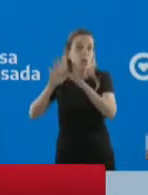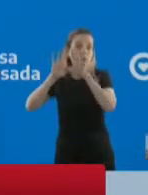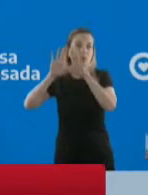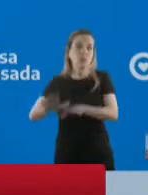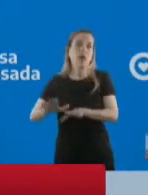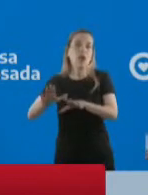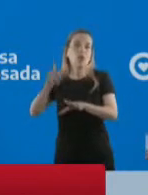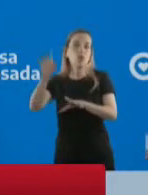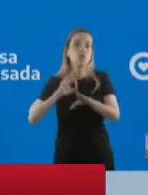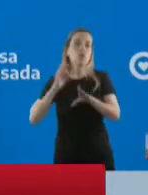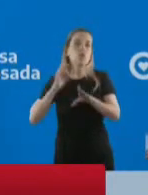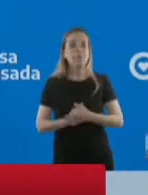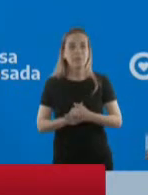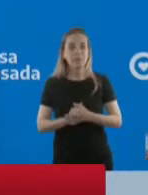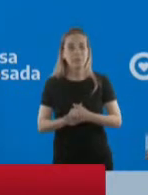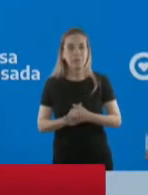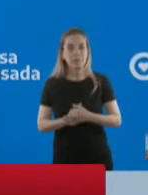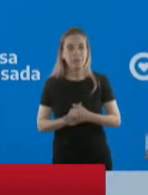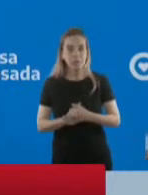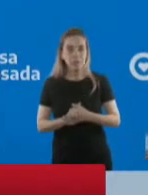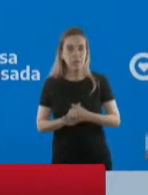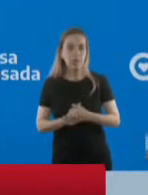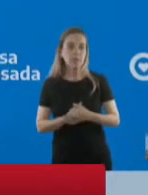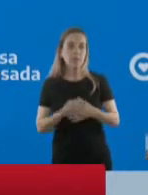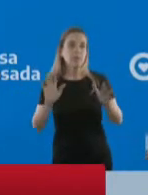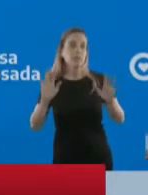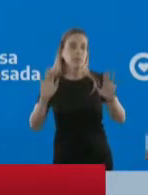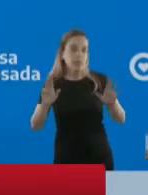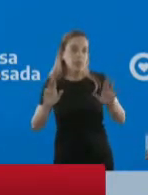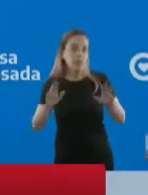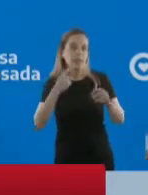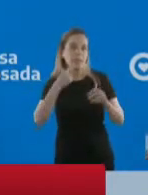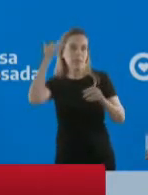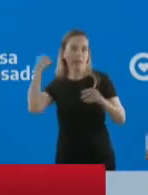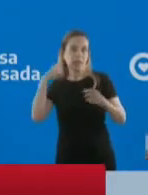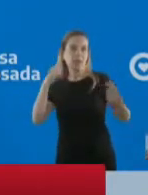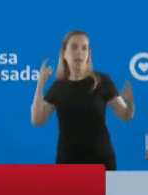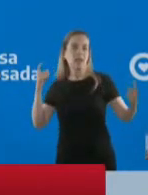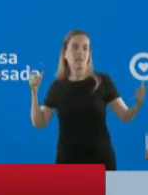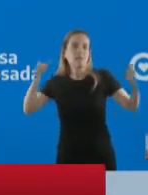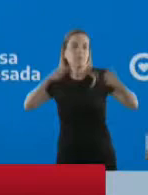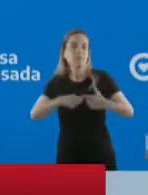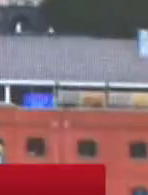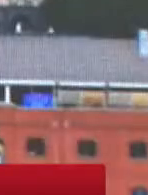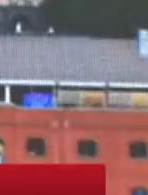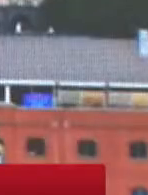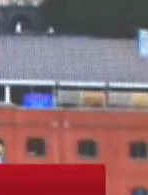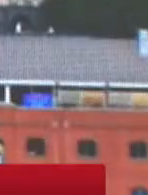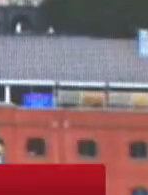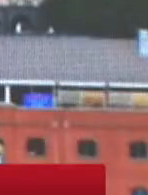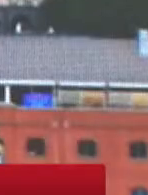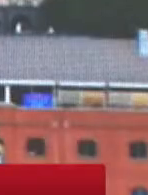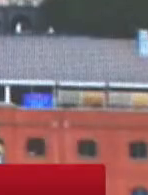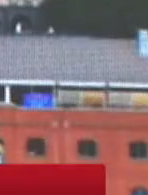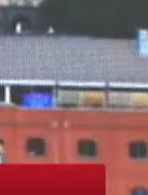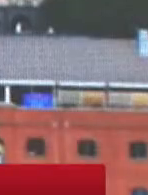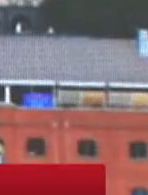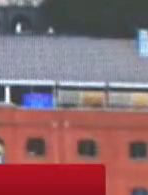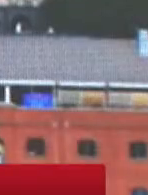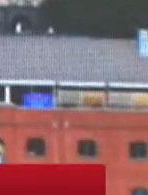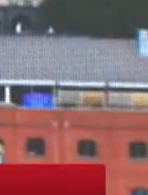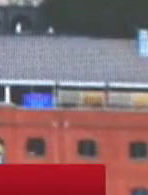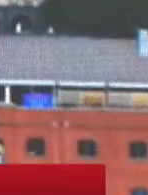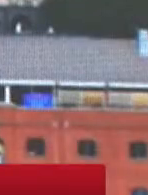dar un paso al costado. No pedir disculpas, sino presentar su renuncia. Gracias, Silvia, ¿eh? Gracias por tu visita. Bueno,